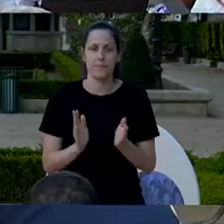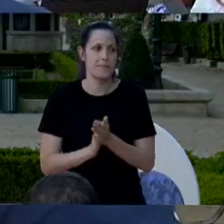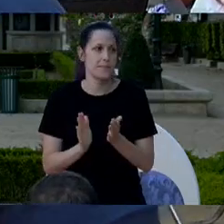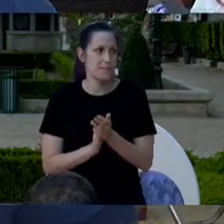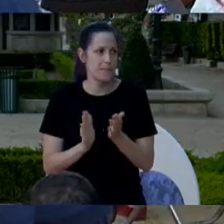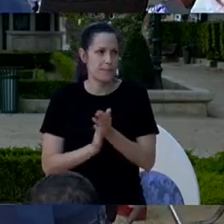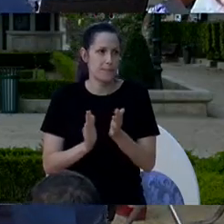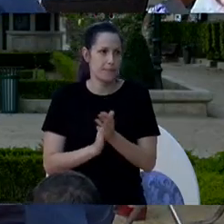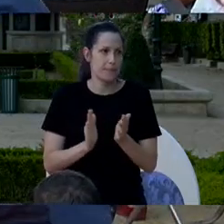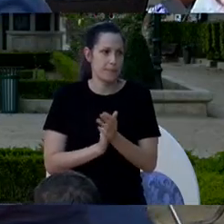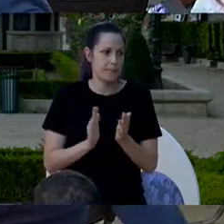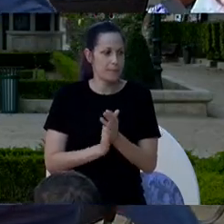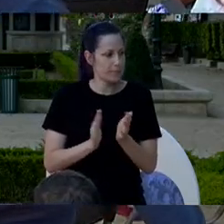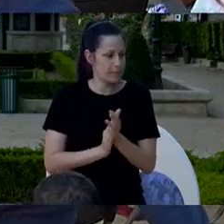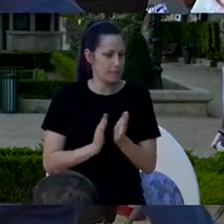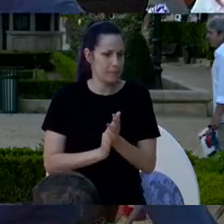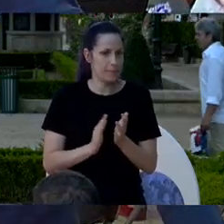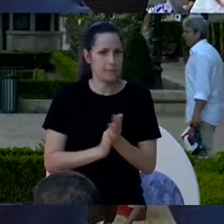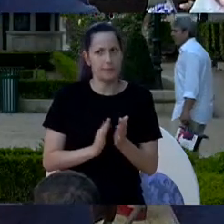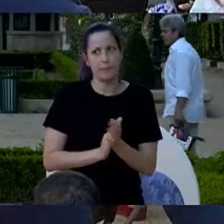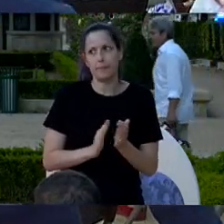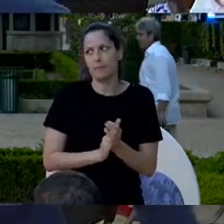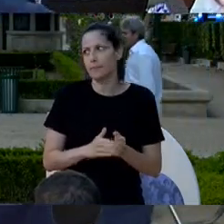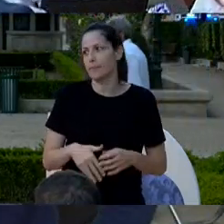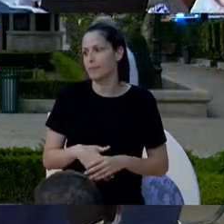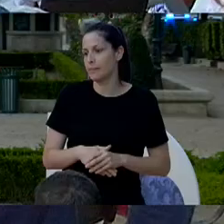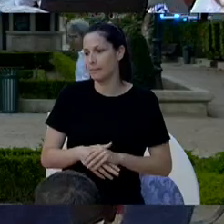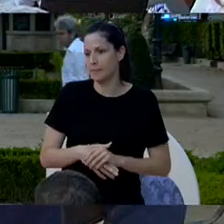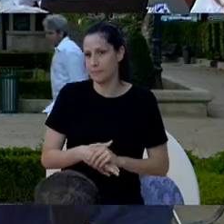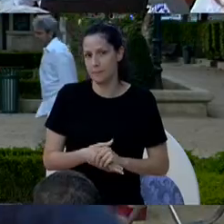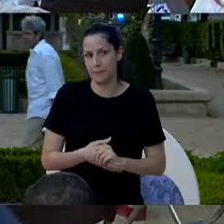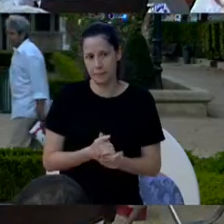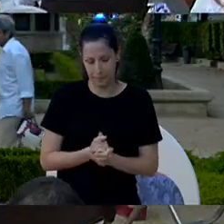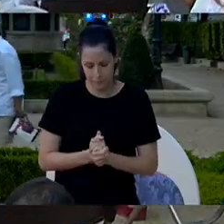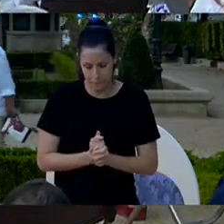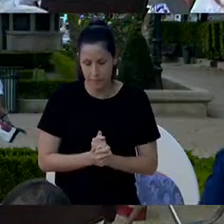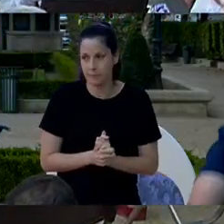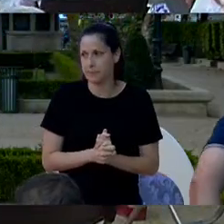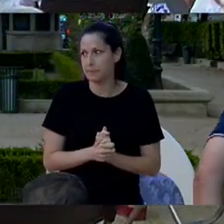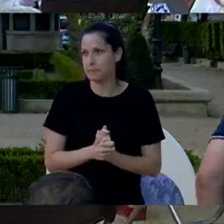Eh,